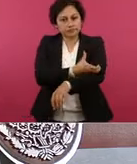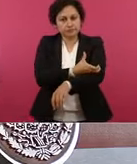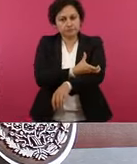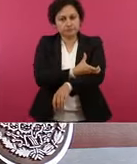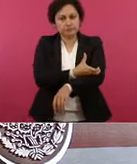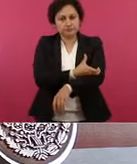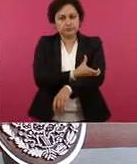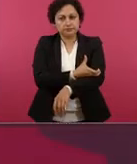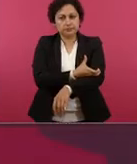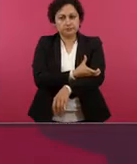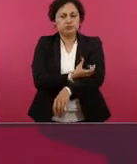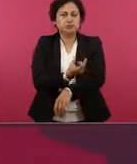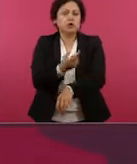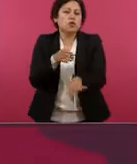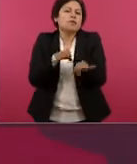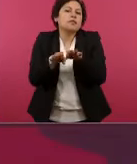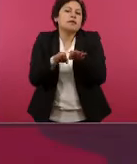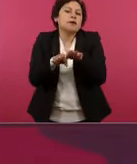una televisora,